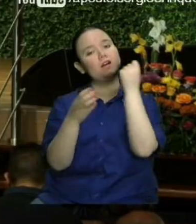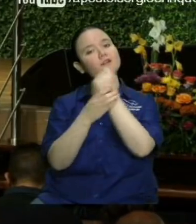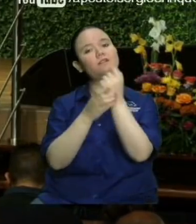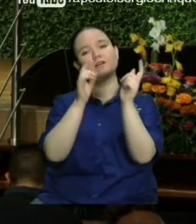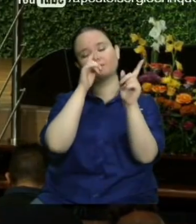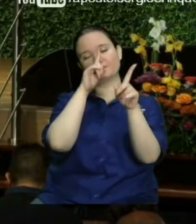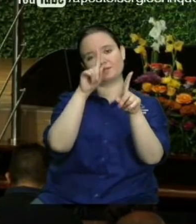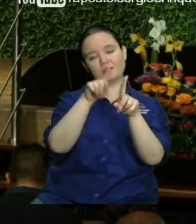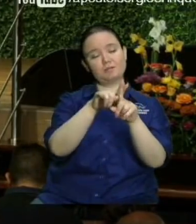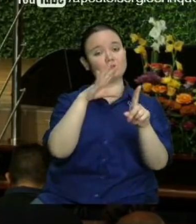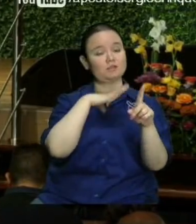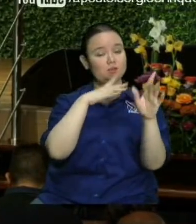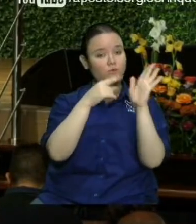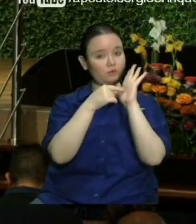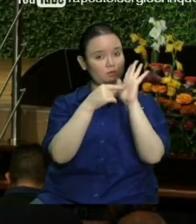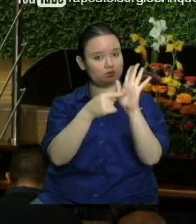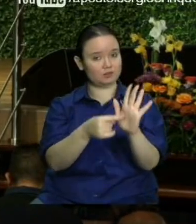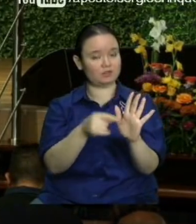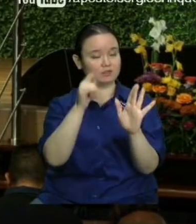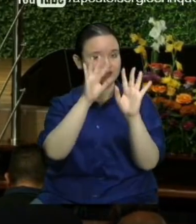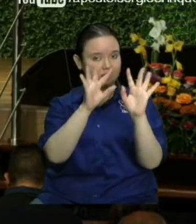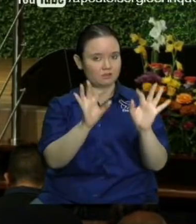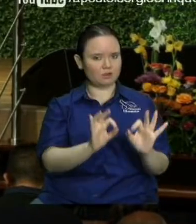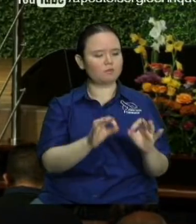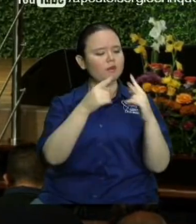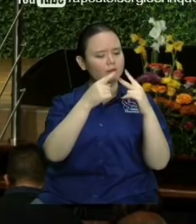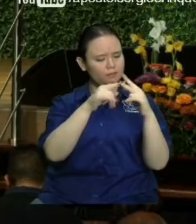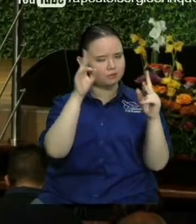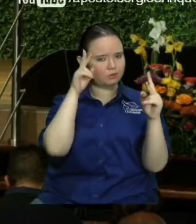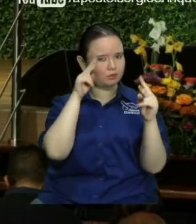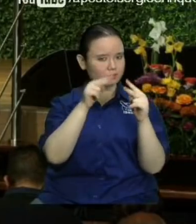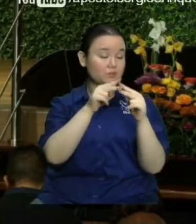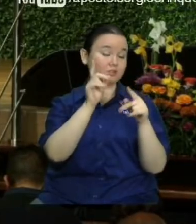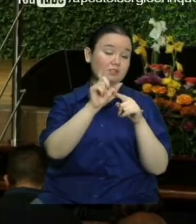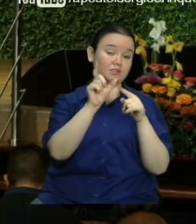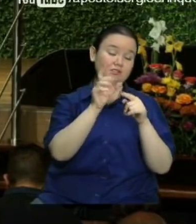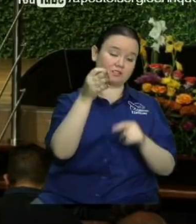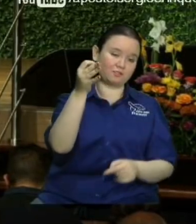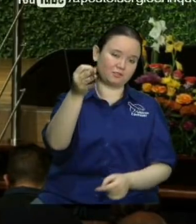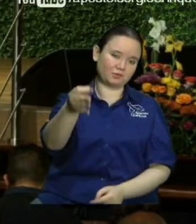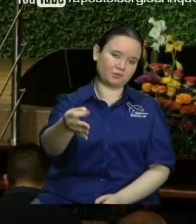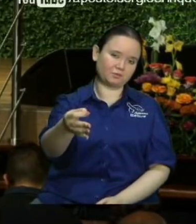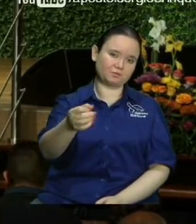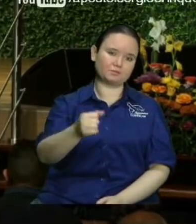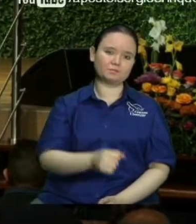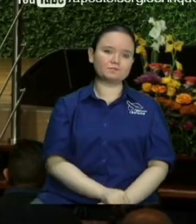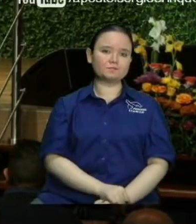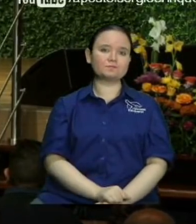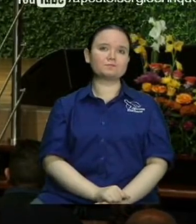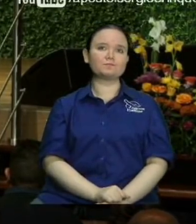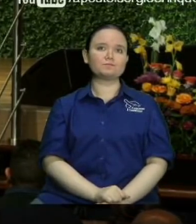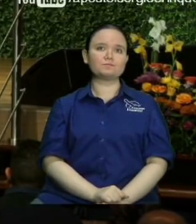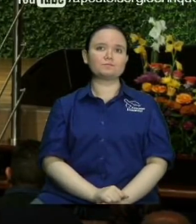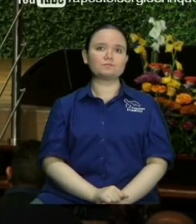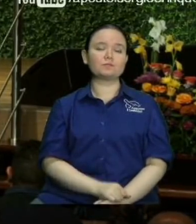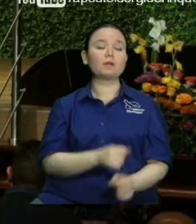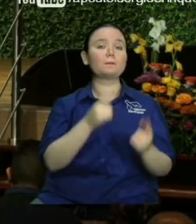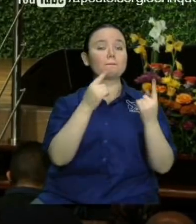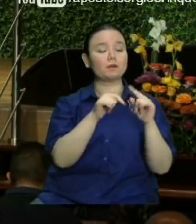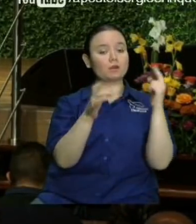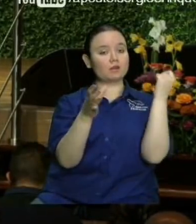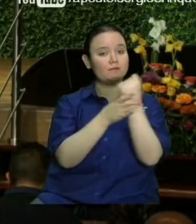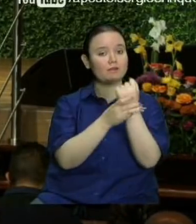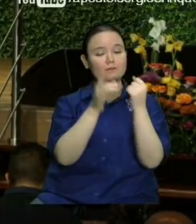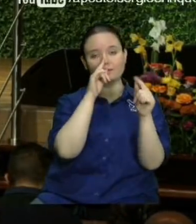manifestó de esa manera, empezó a conocer cosas que venían en el futuro, pero fue la vigésima